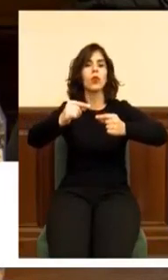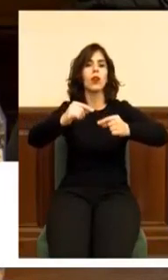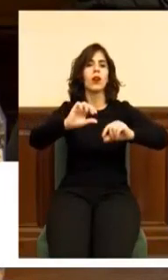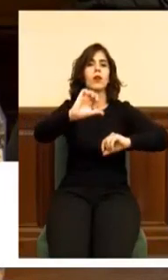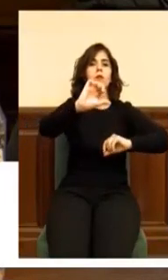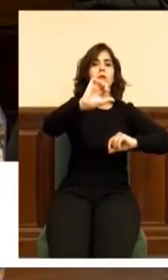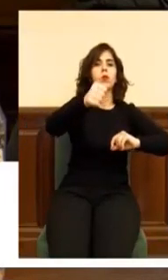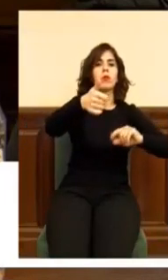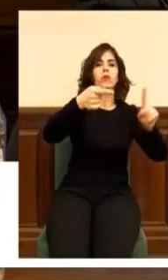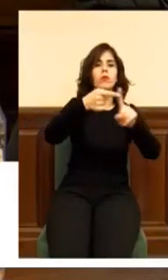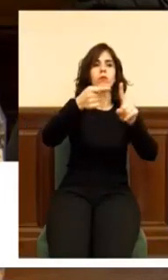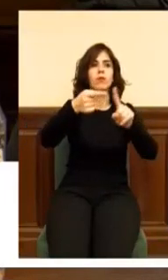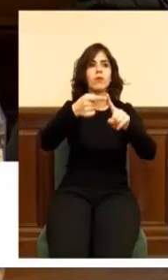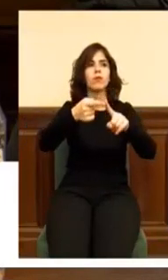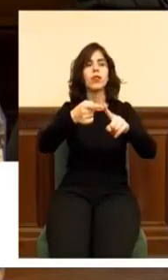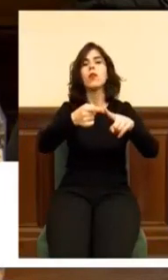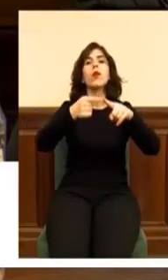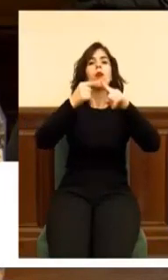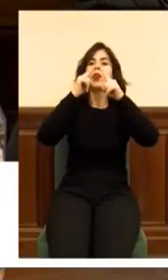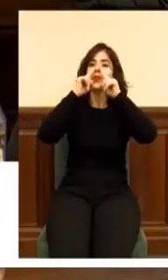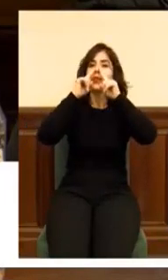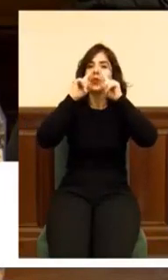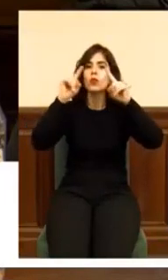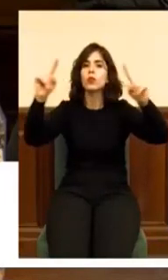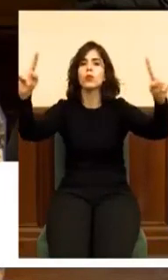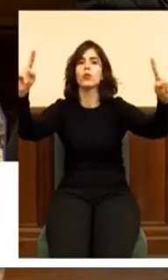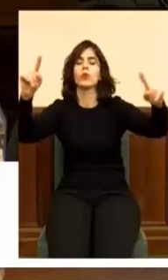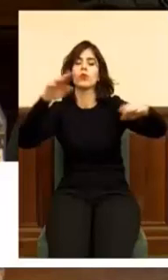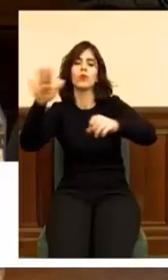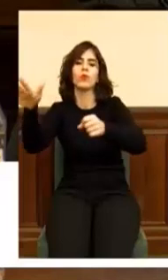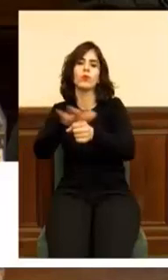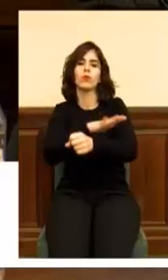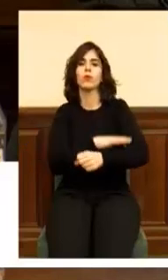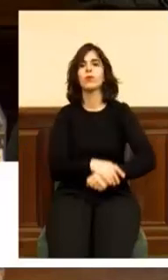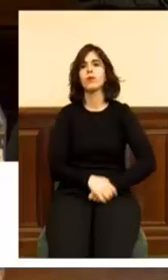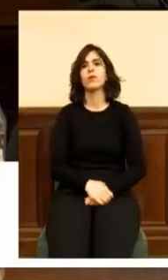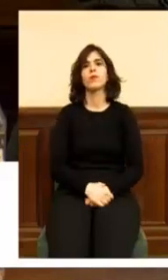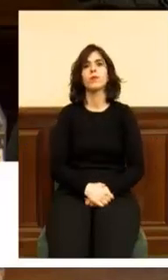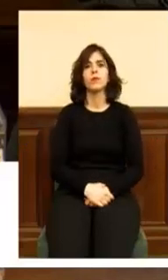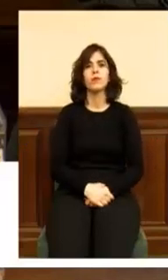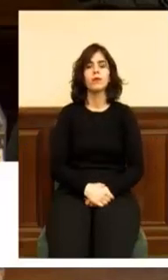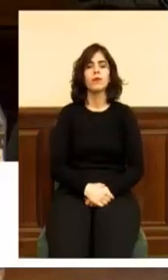que abarquen todo el ejercicio anual. Por tanto,